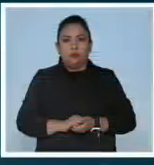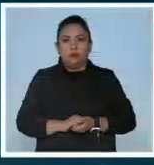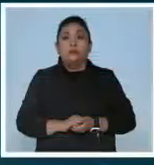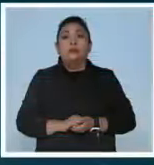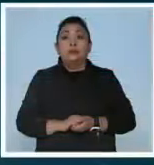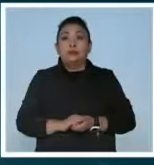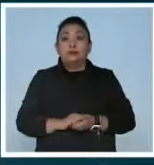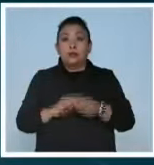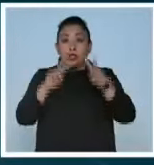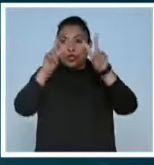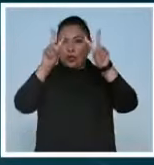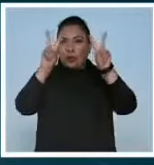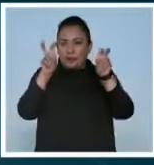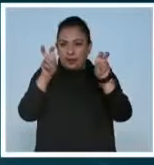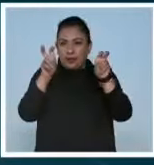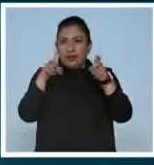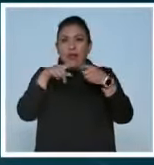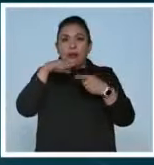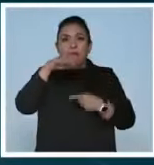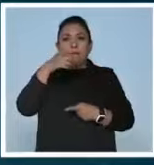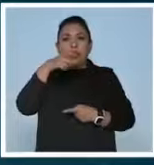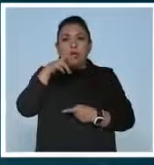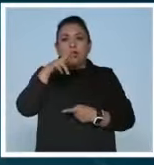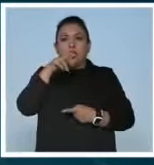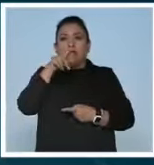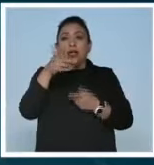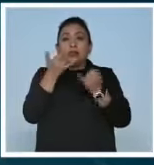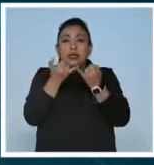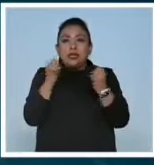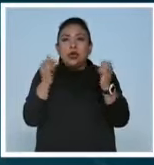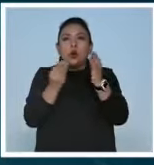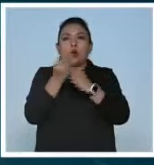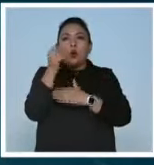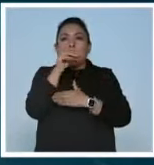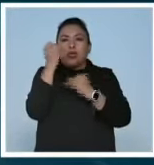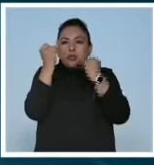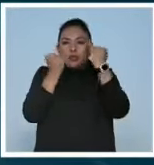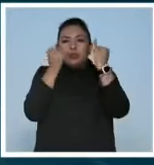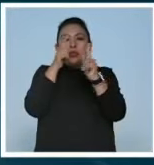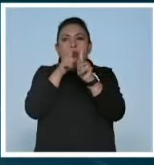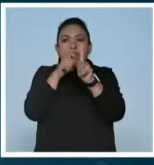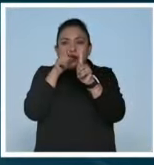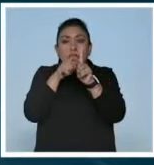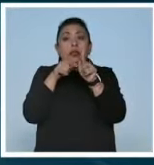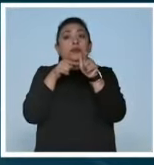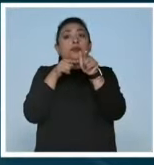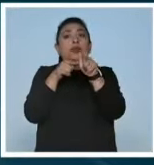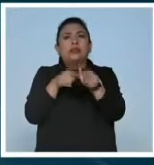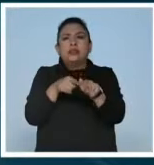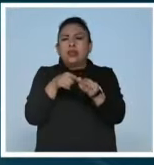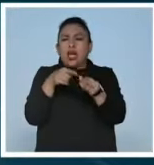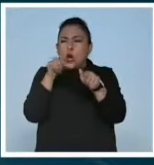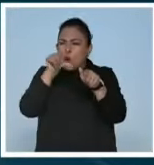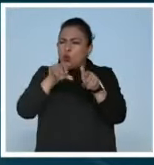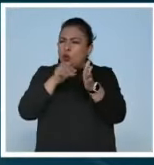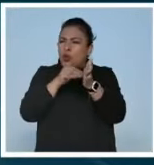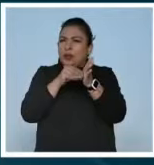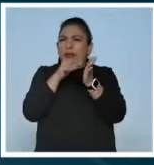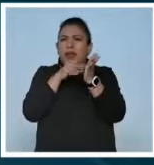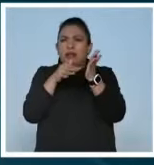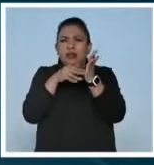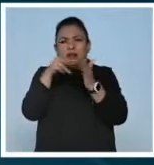Se abren comillas. Margot Glantz ha inaugurado nuevas rutas para la creación y la crítica y mantiene una rotunda vigencia literaria